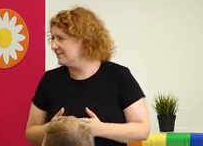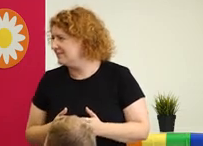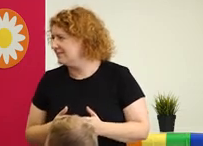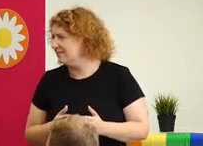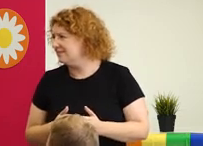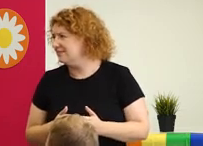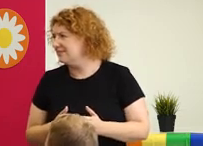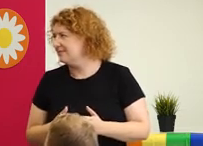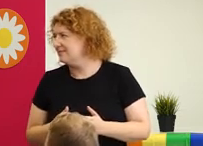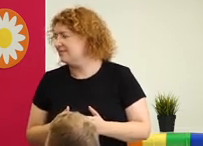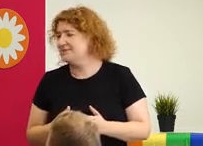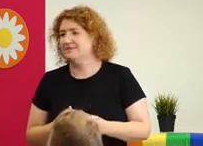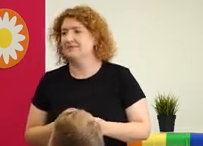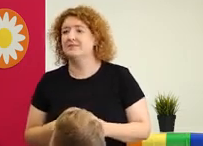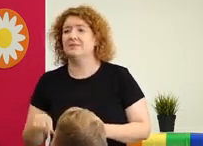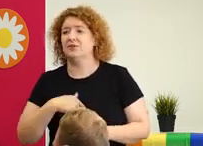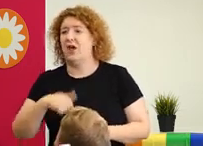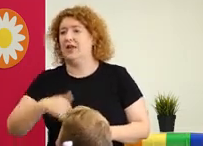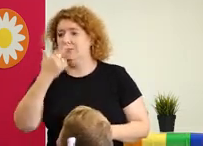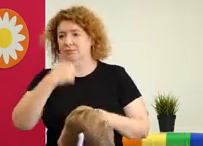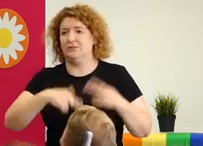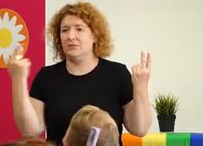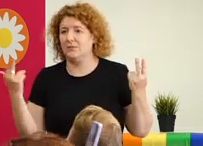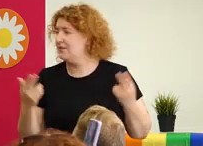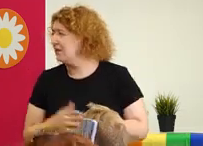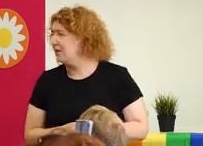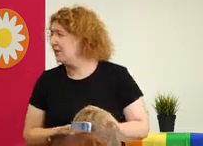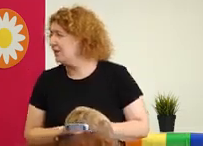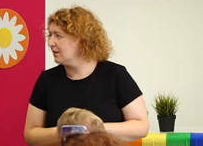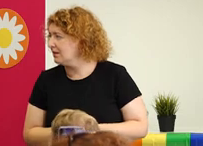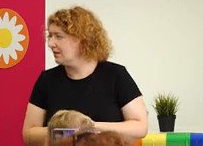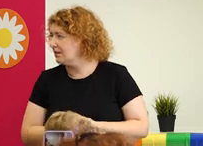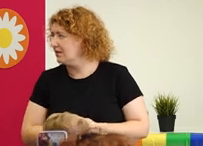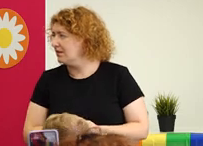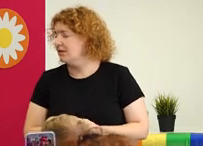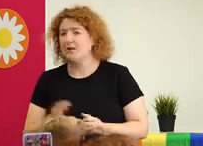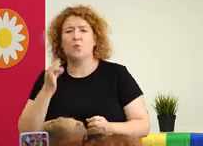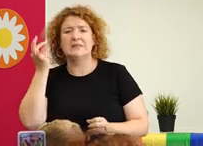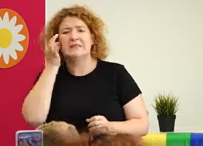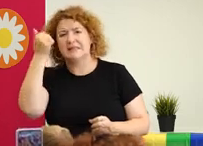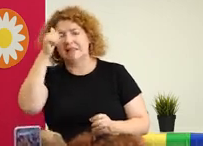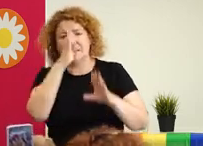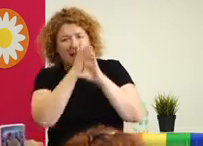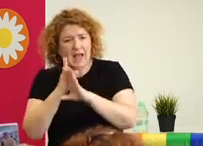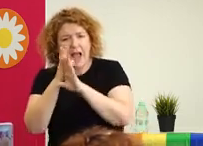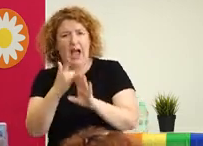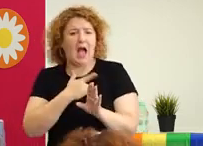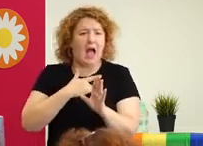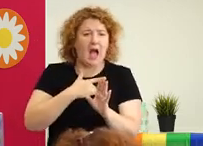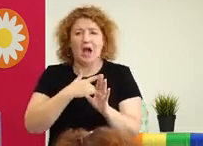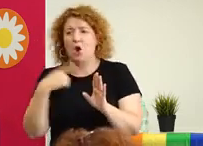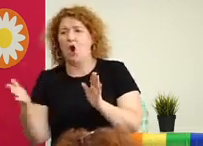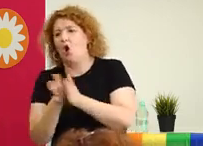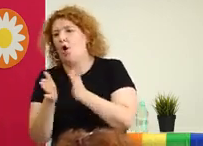niña trans que se tenía que vestir a escondida de sus padres por miedo a que le echaran, a todos ellos les digo yo